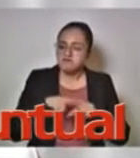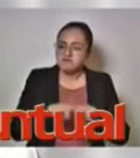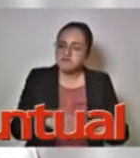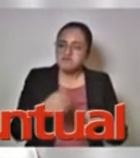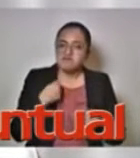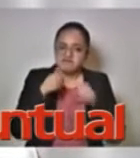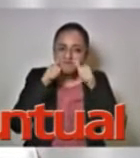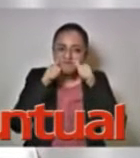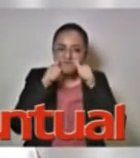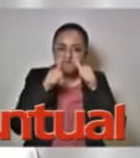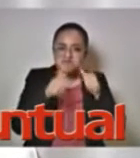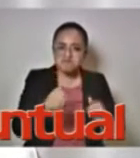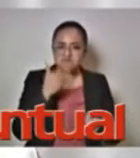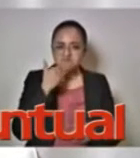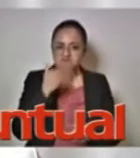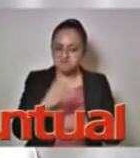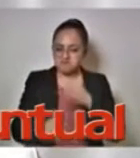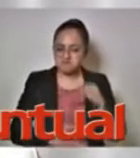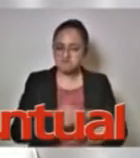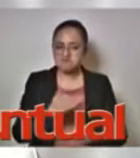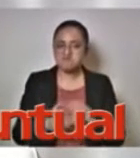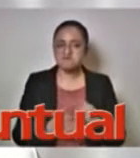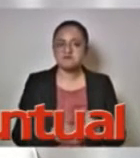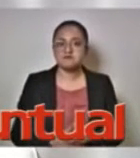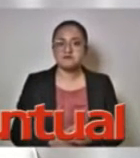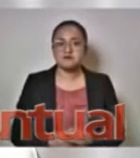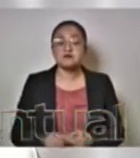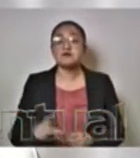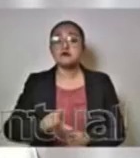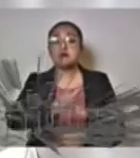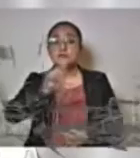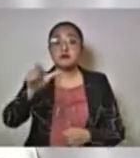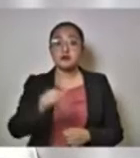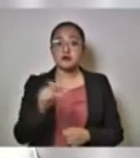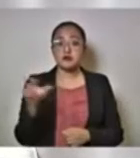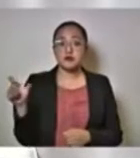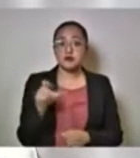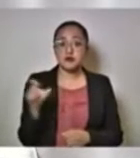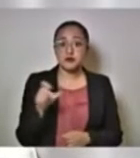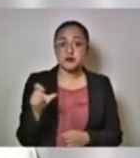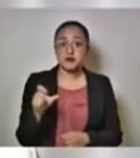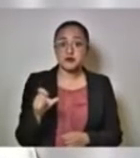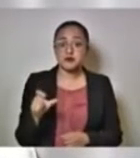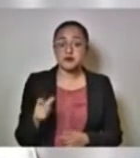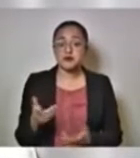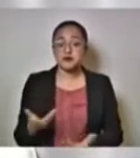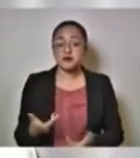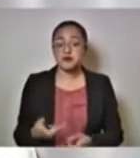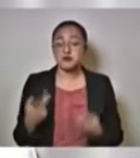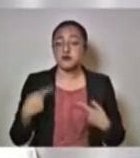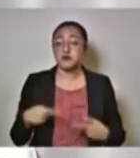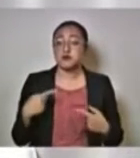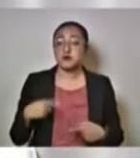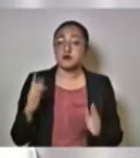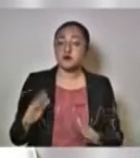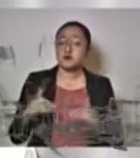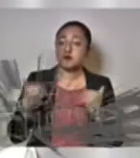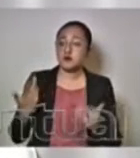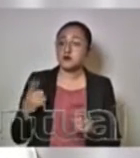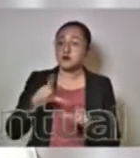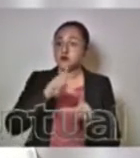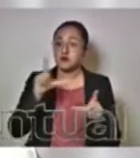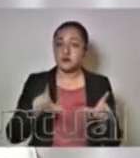desde que apareció el primer caso después cuando llegaron los señores que estuvieron fuera del